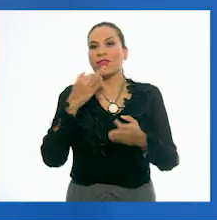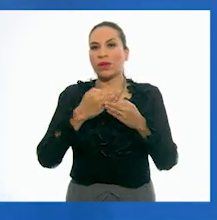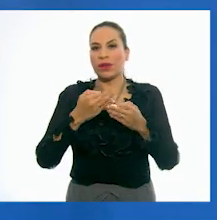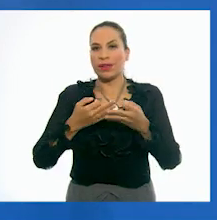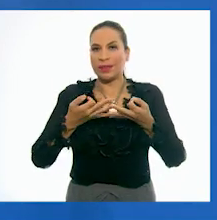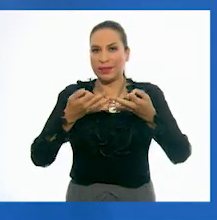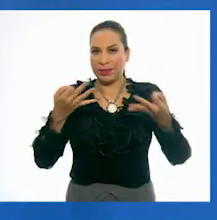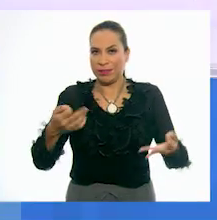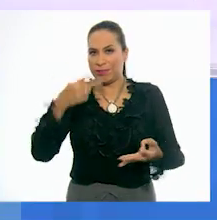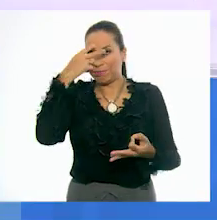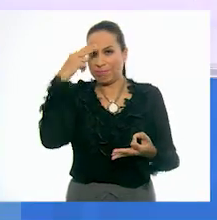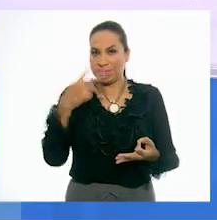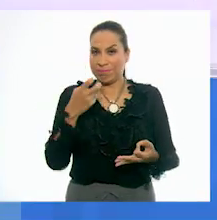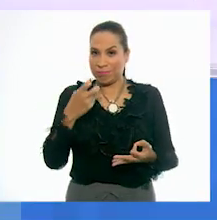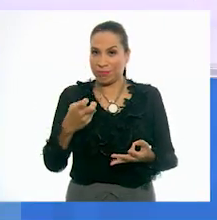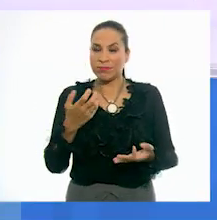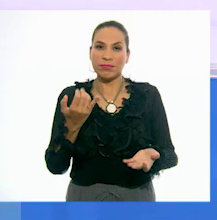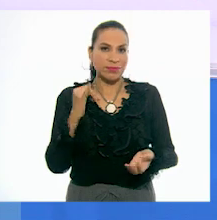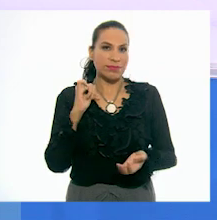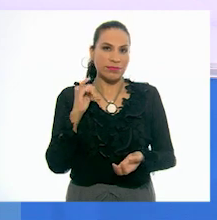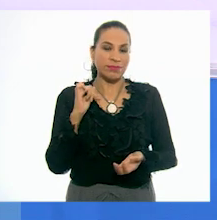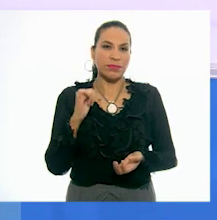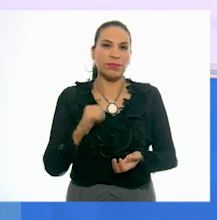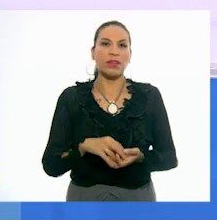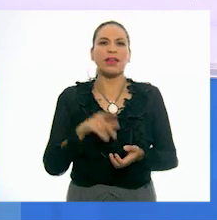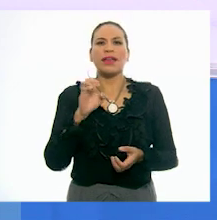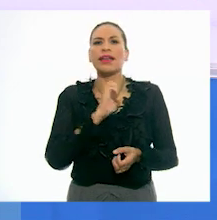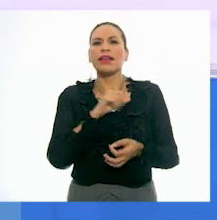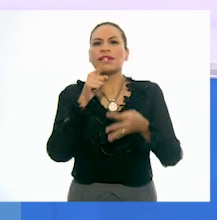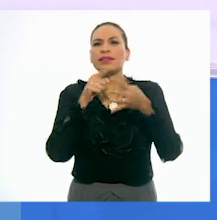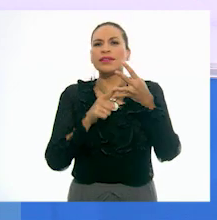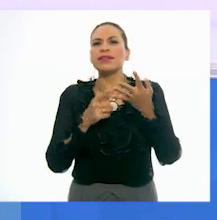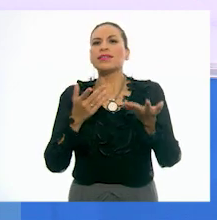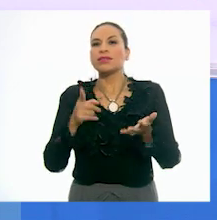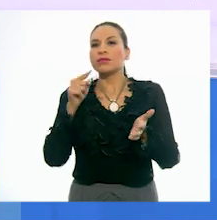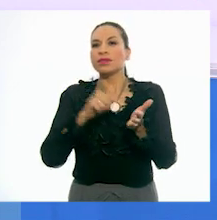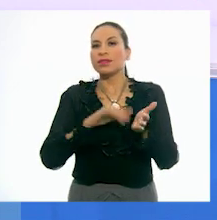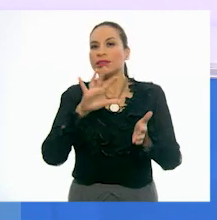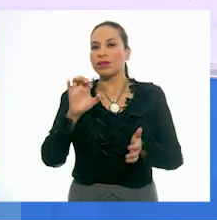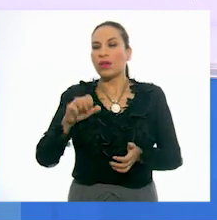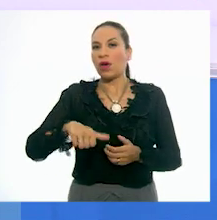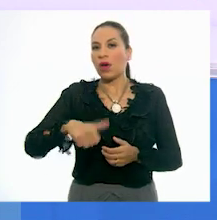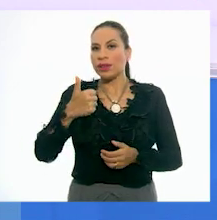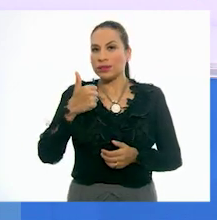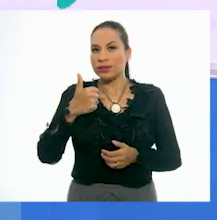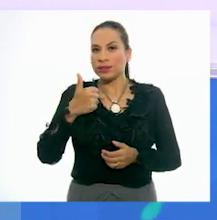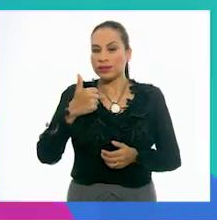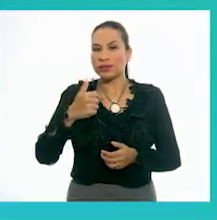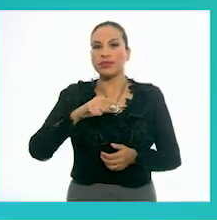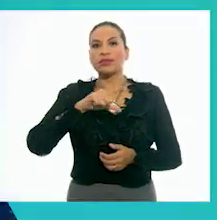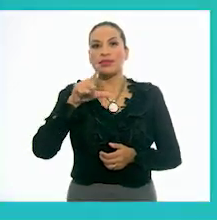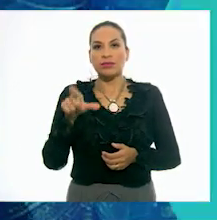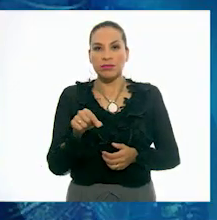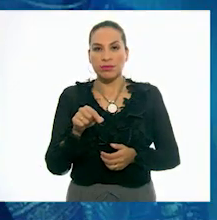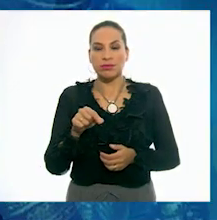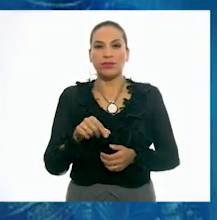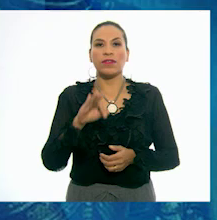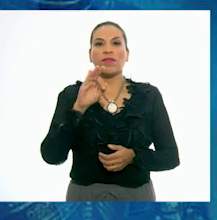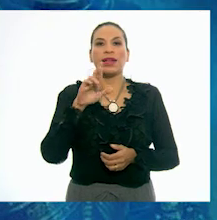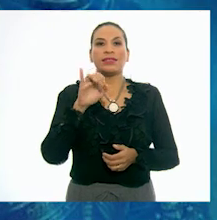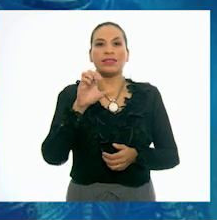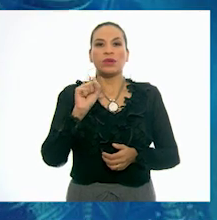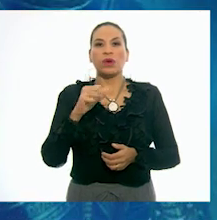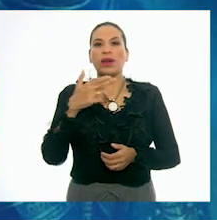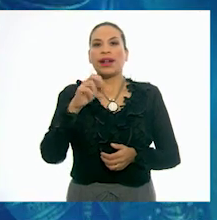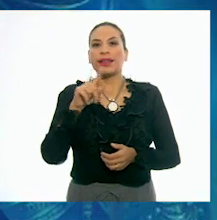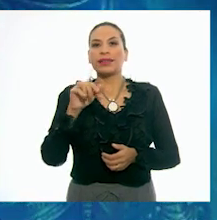territorio mexicano, ¿correcto? Así es. Fue específicamente en 1511. Posteriormente, Francisco Hernández